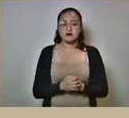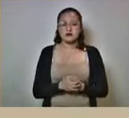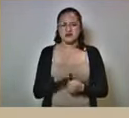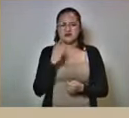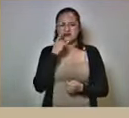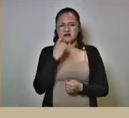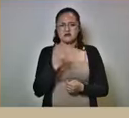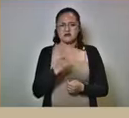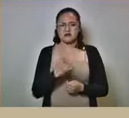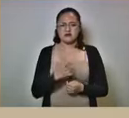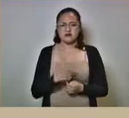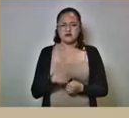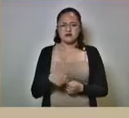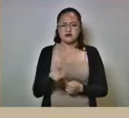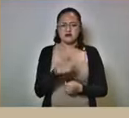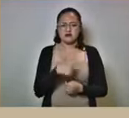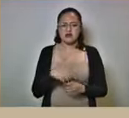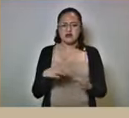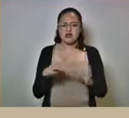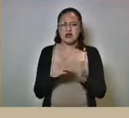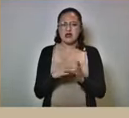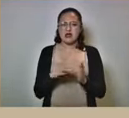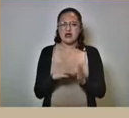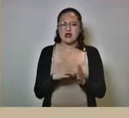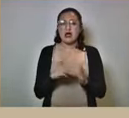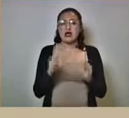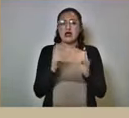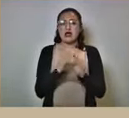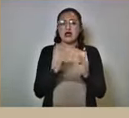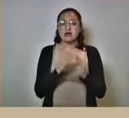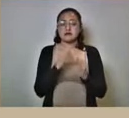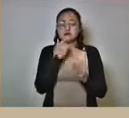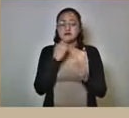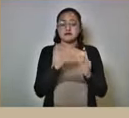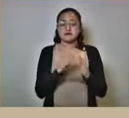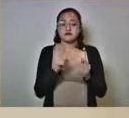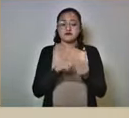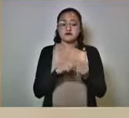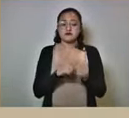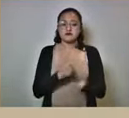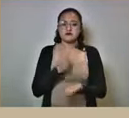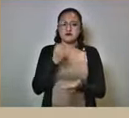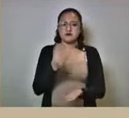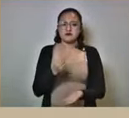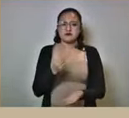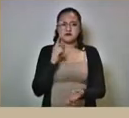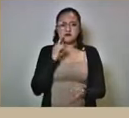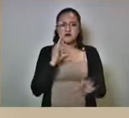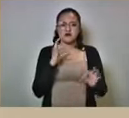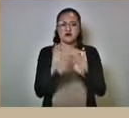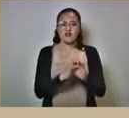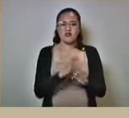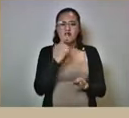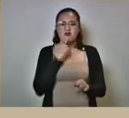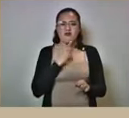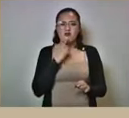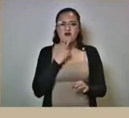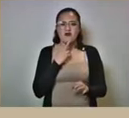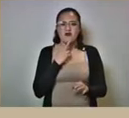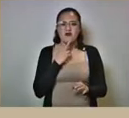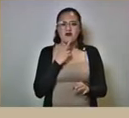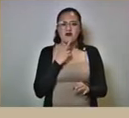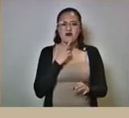raramente las casas en donde entregaron los paquetes alimentarios tenían un círculo rojo por fuera. Esa era la